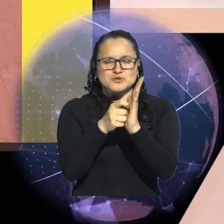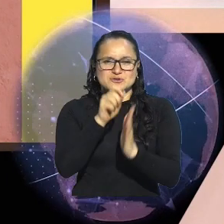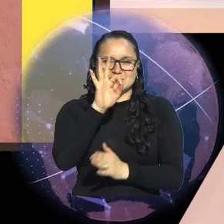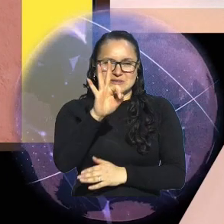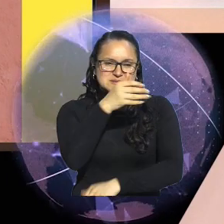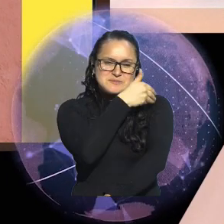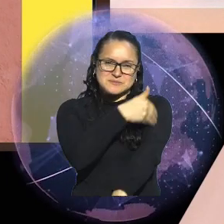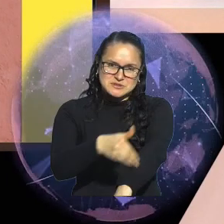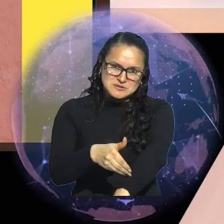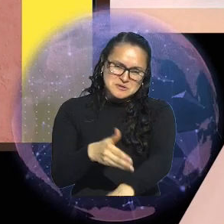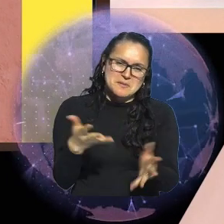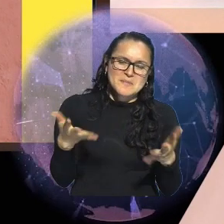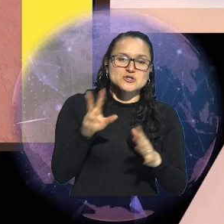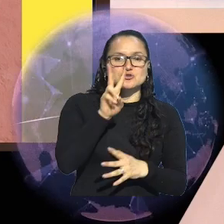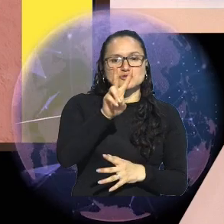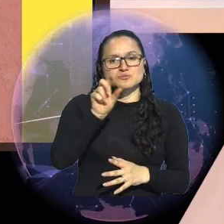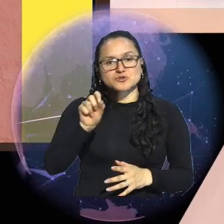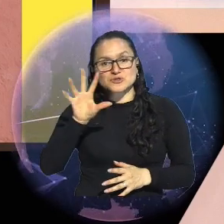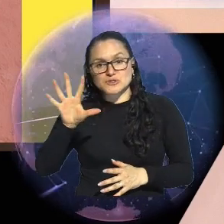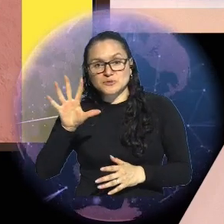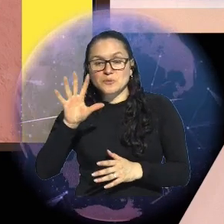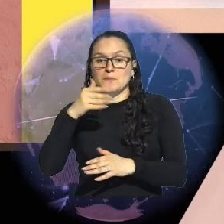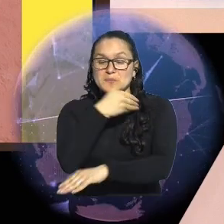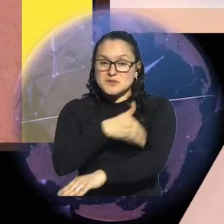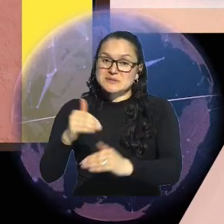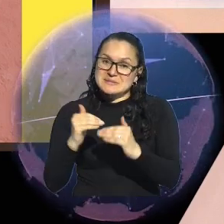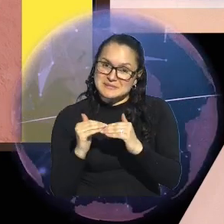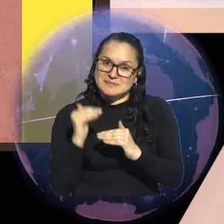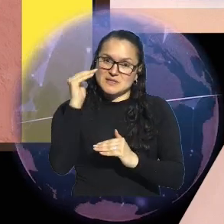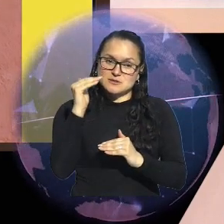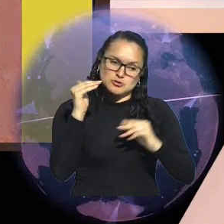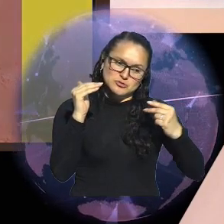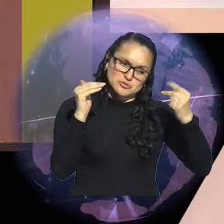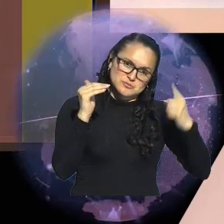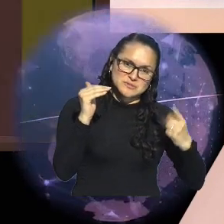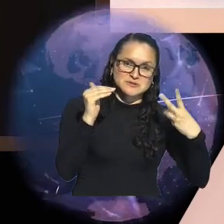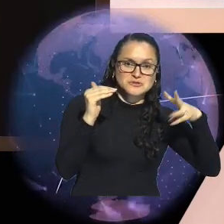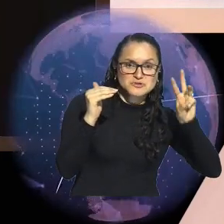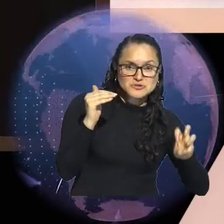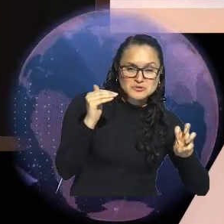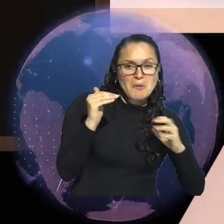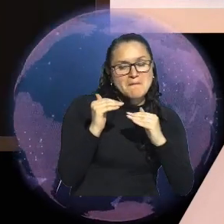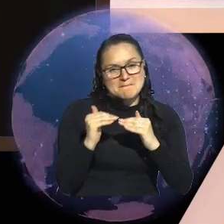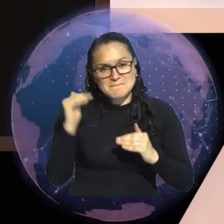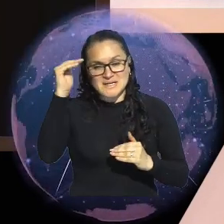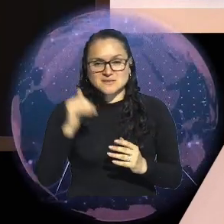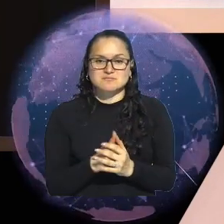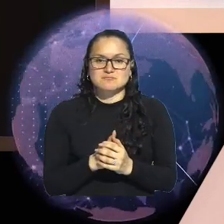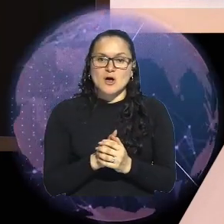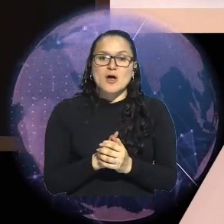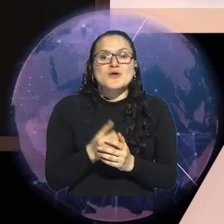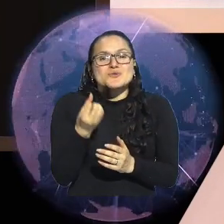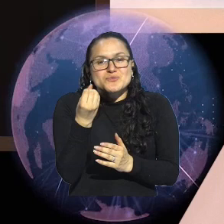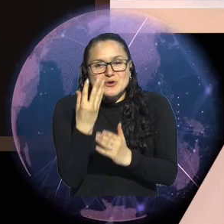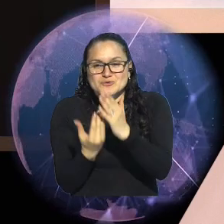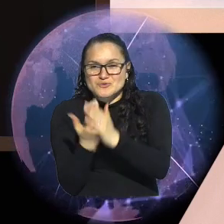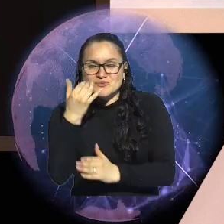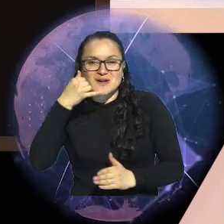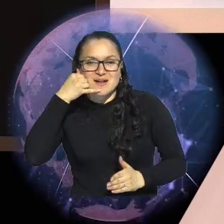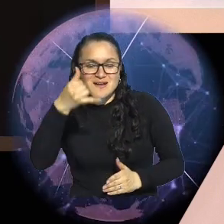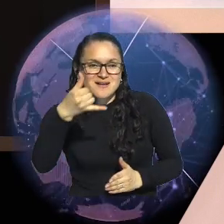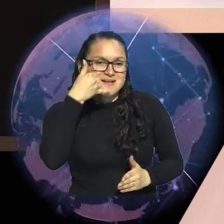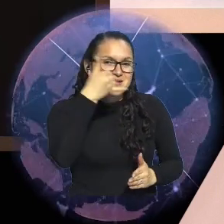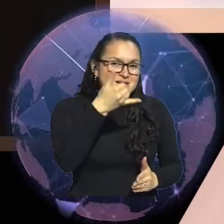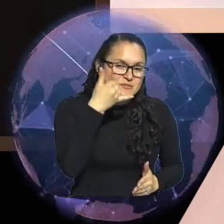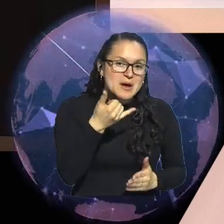2.5 millones más en el año 2018 estos accesos corresponden al 59 por ciento del total